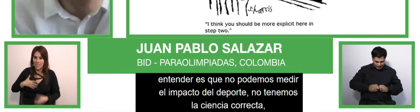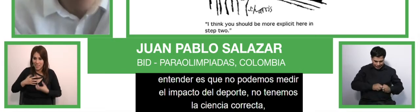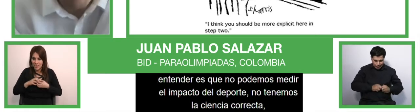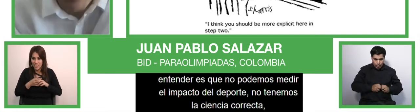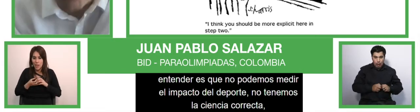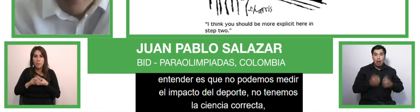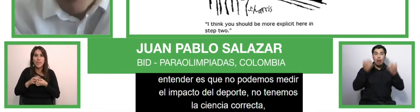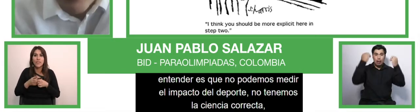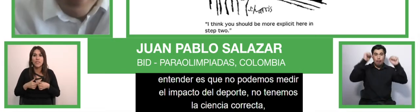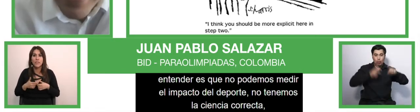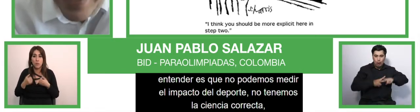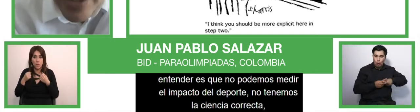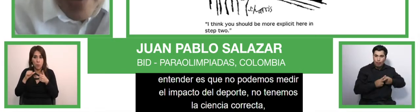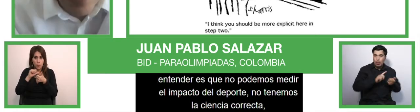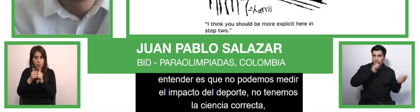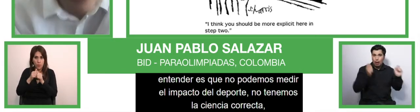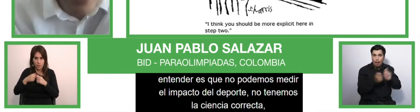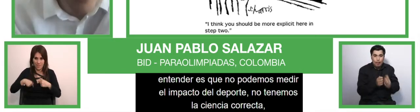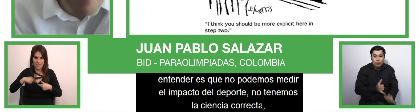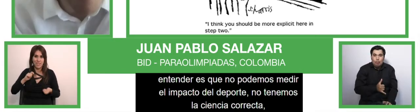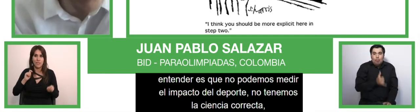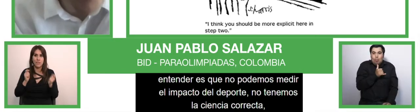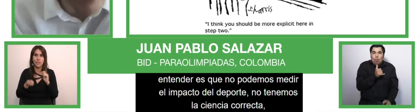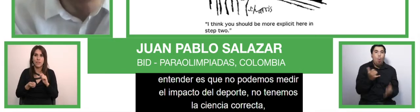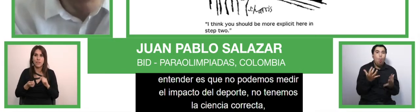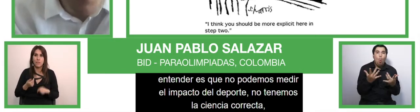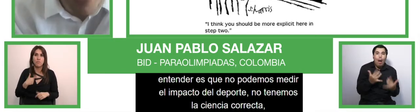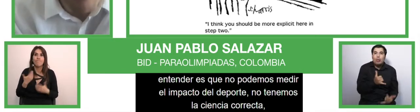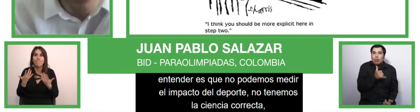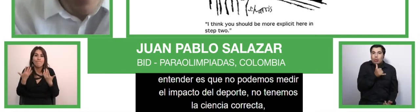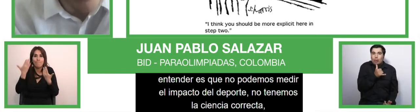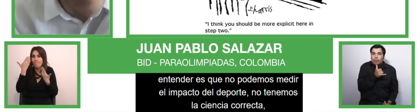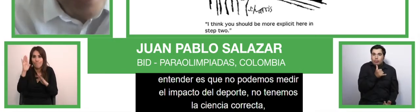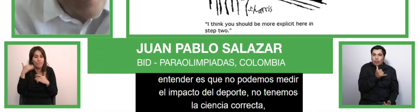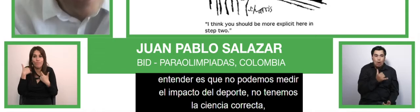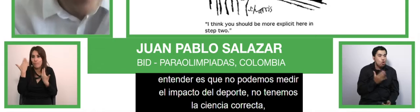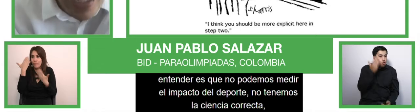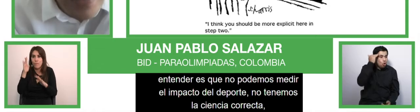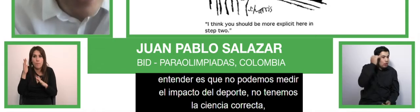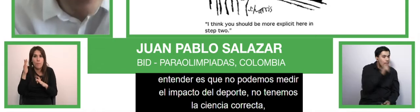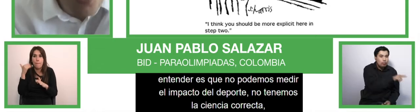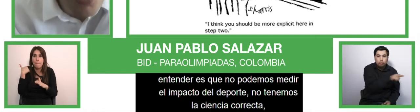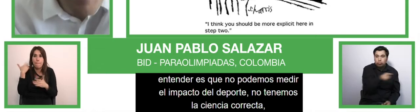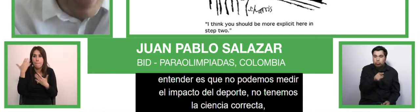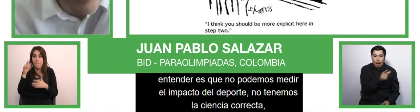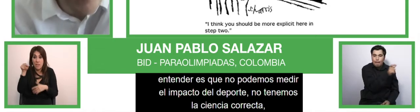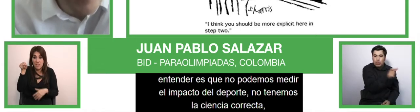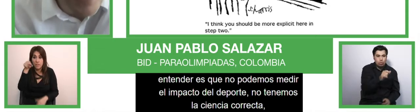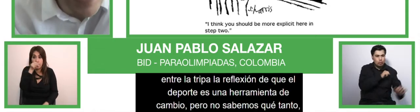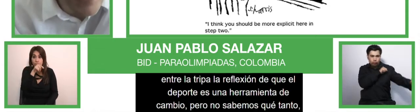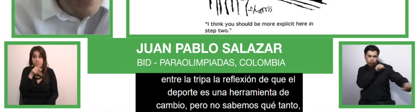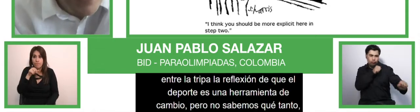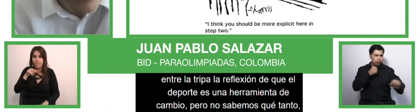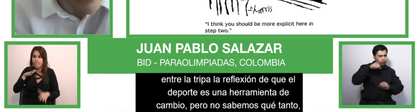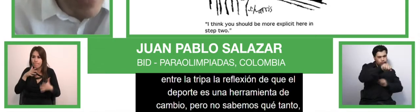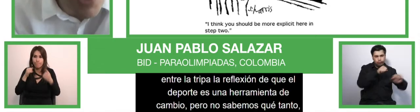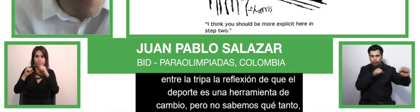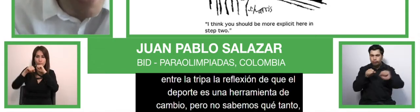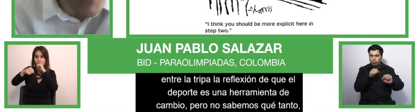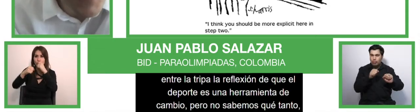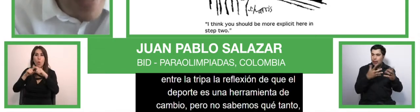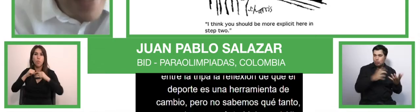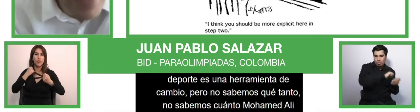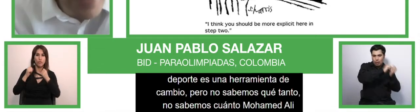de cambio, pero no sabemos qué tanto, ¿sí? No sabemos cuántos Mohamed Alís hacen un Martin Luther King. Si